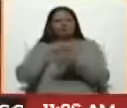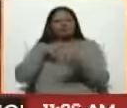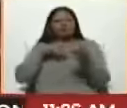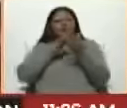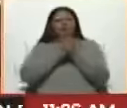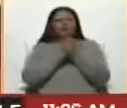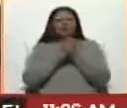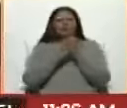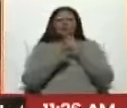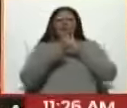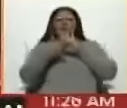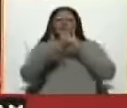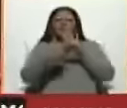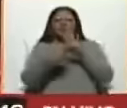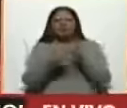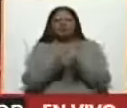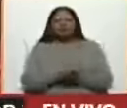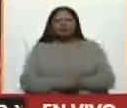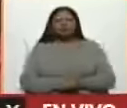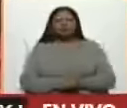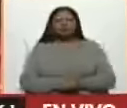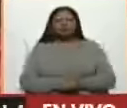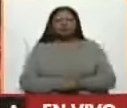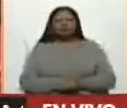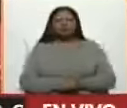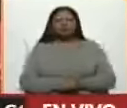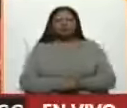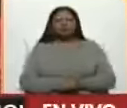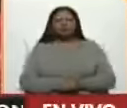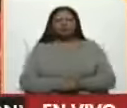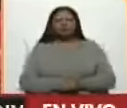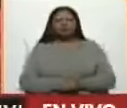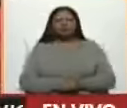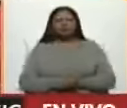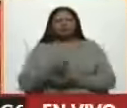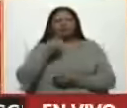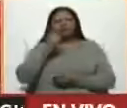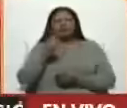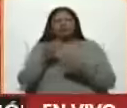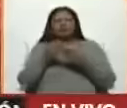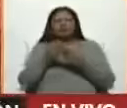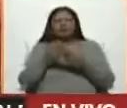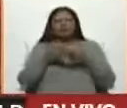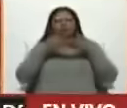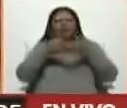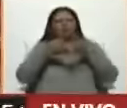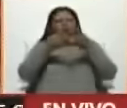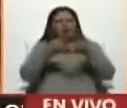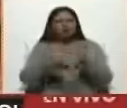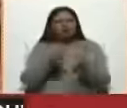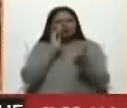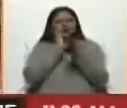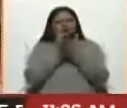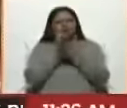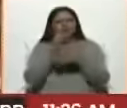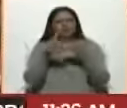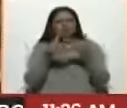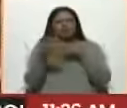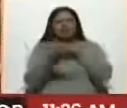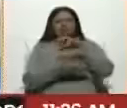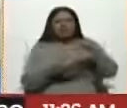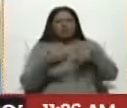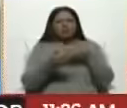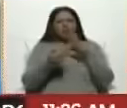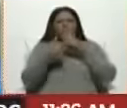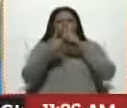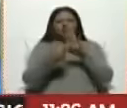demostrado, dicen que los grandes marineros se prueban es en las tormentas. Bueno, Nicolás Maduro demostró